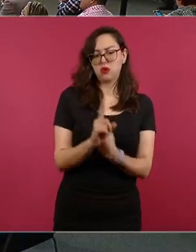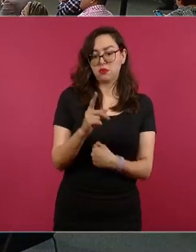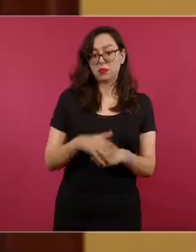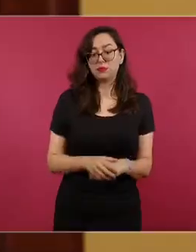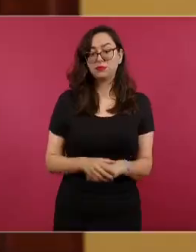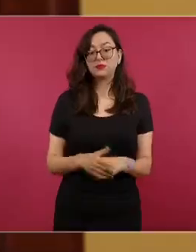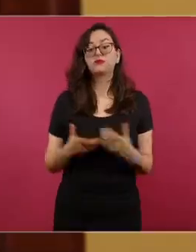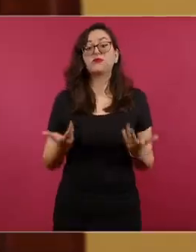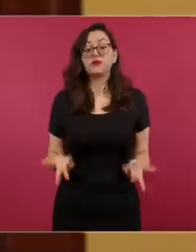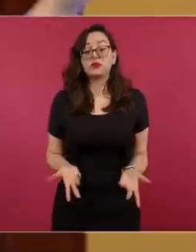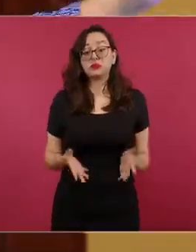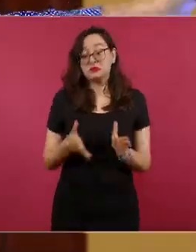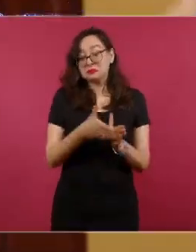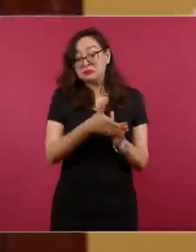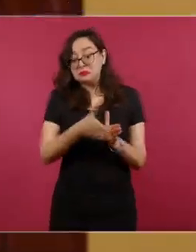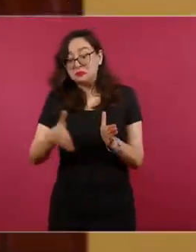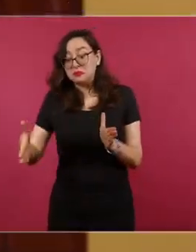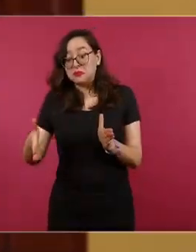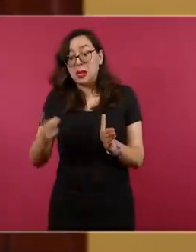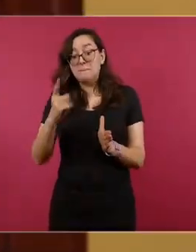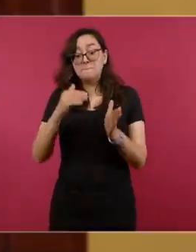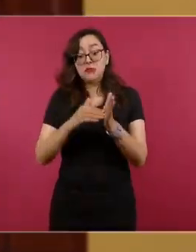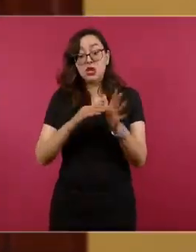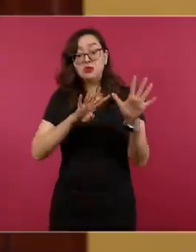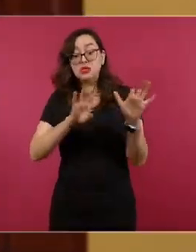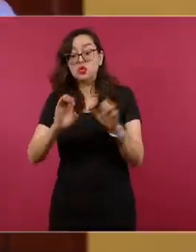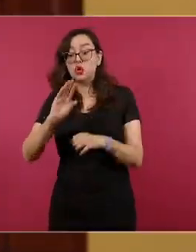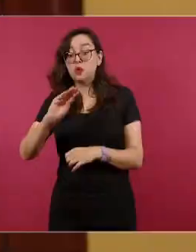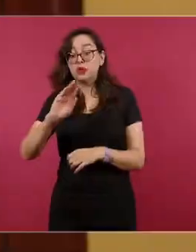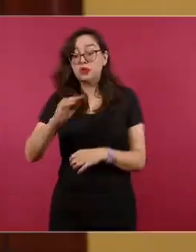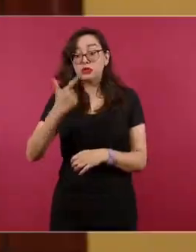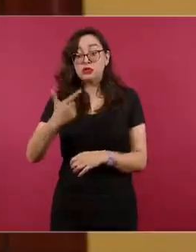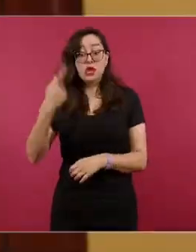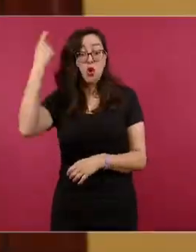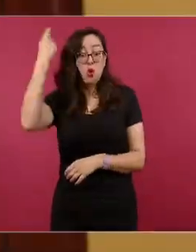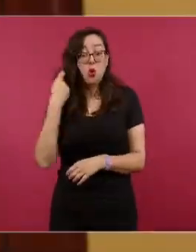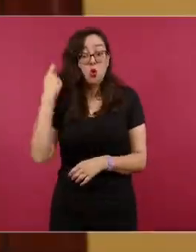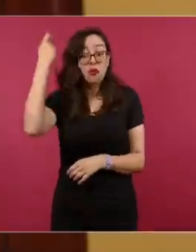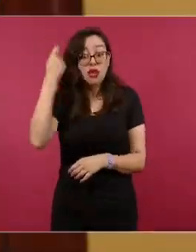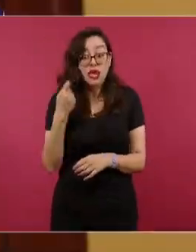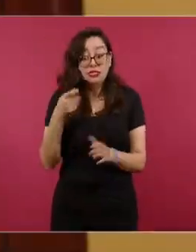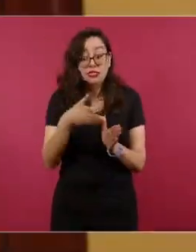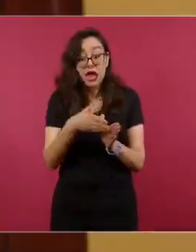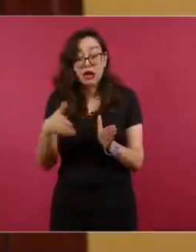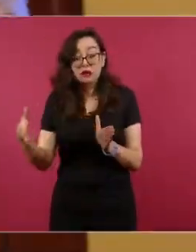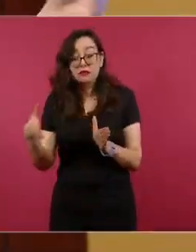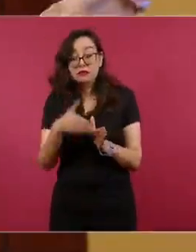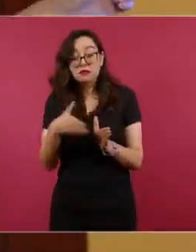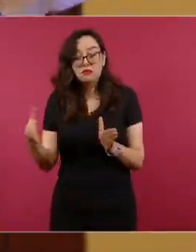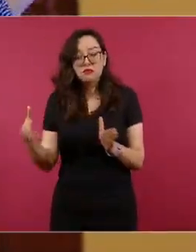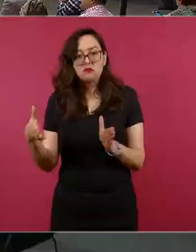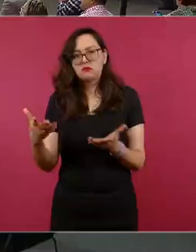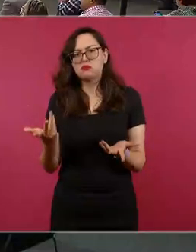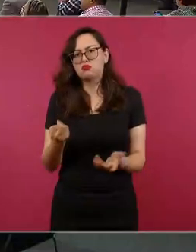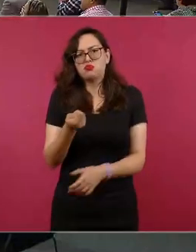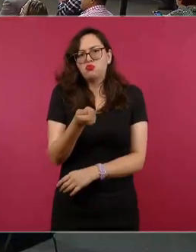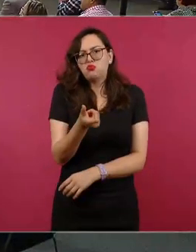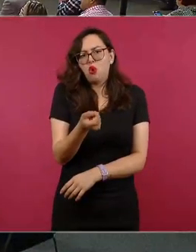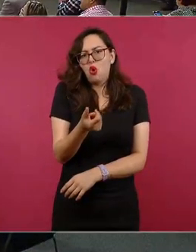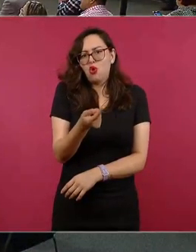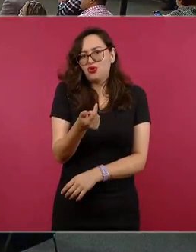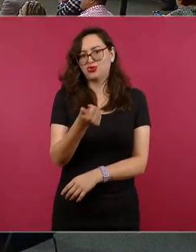poquitos que se han jubilado bajo este esquema, ya se están jubilando un poco mejor, porque después